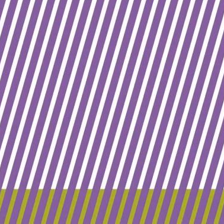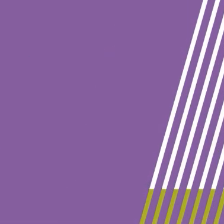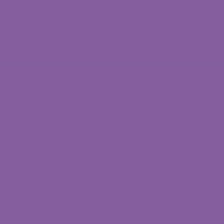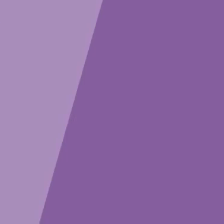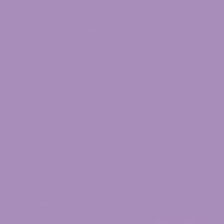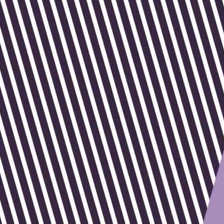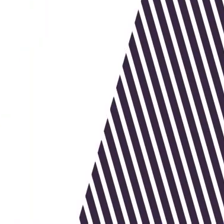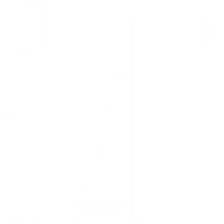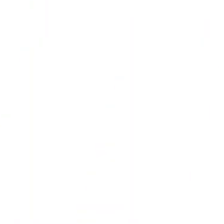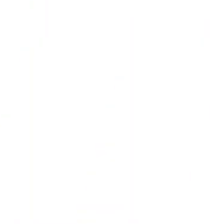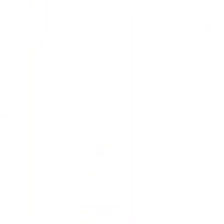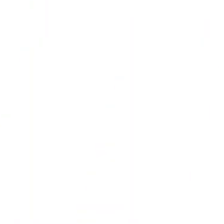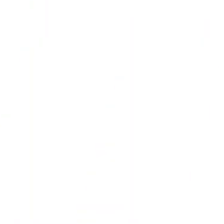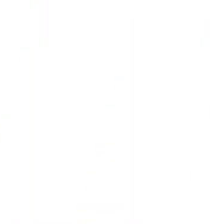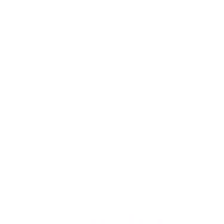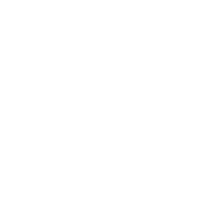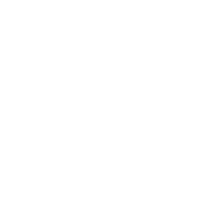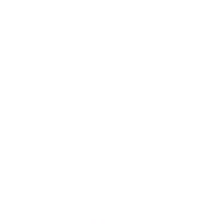i